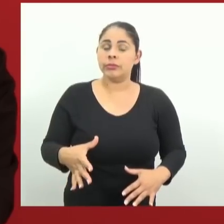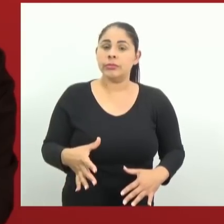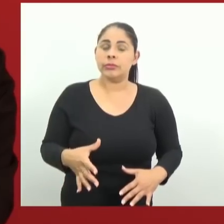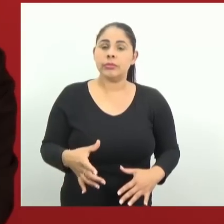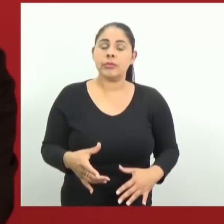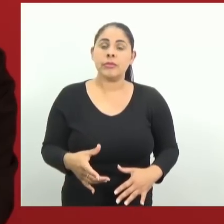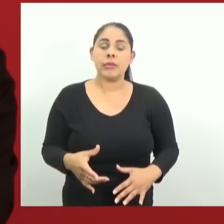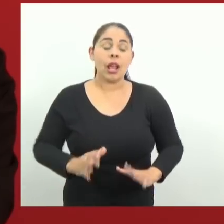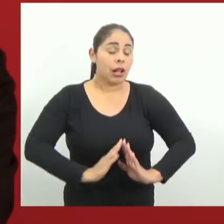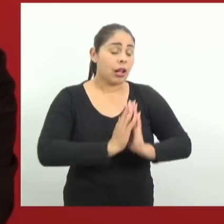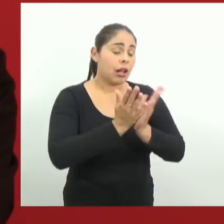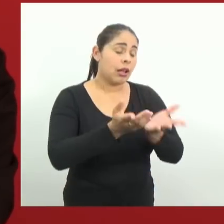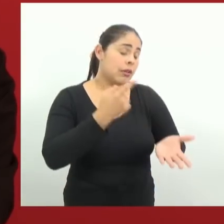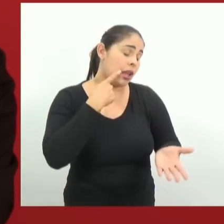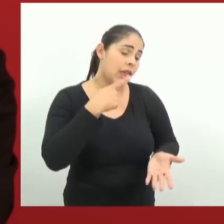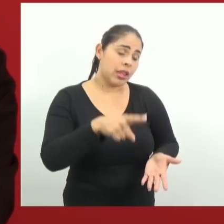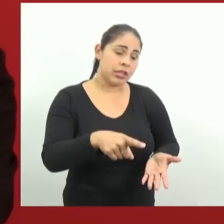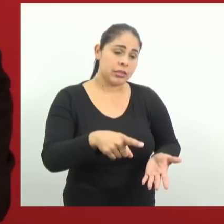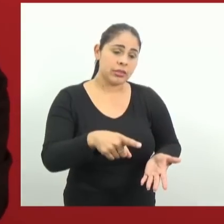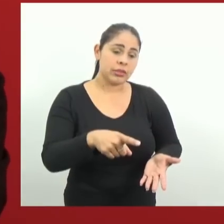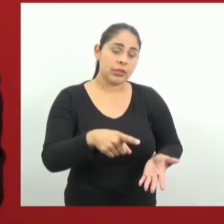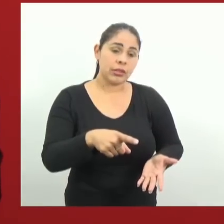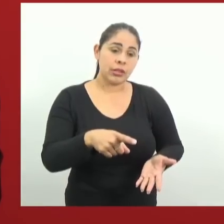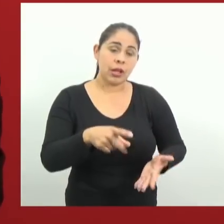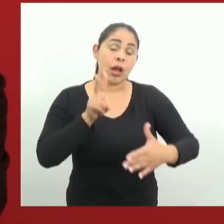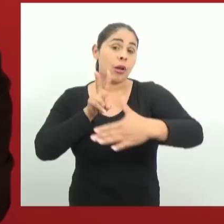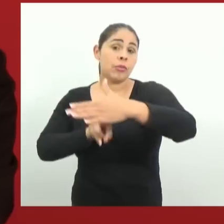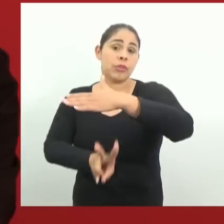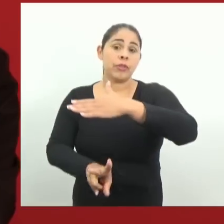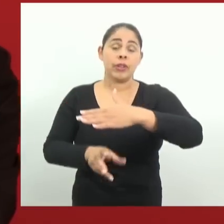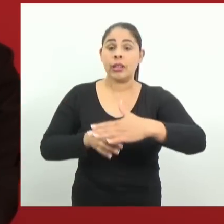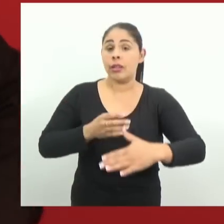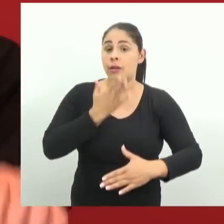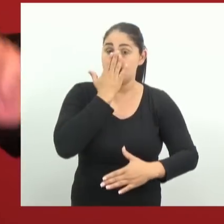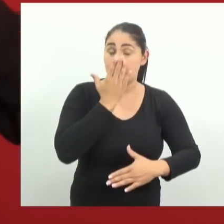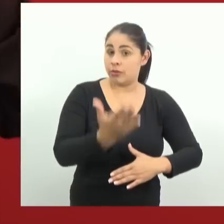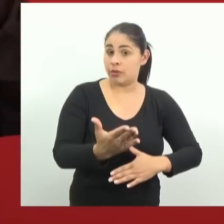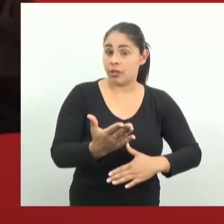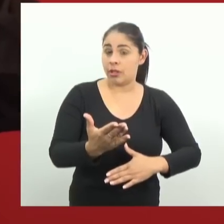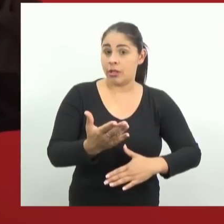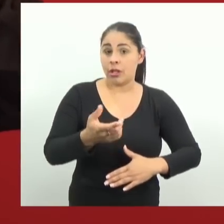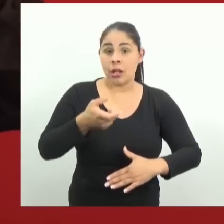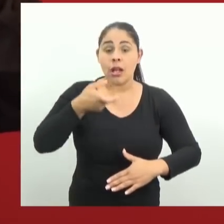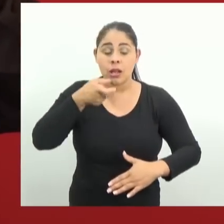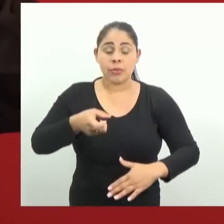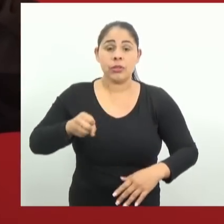Y es cuando dice la Biblia en el profeta Oseas, en capítulo